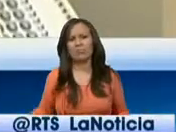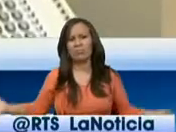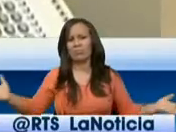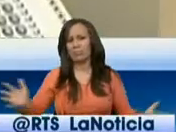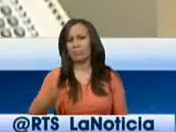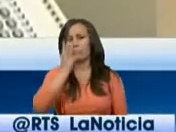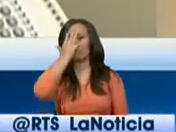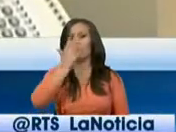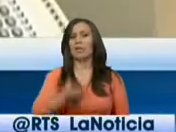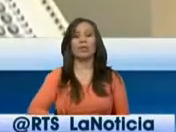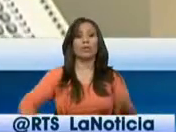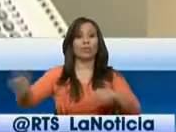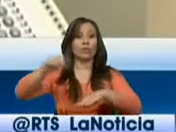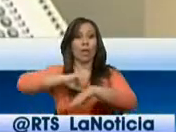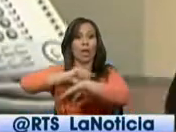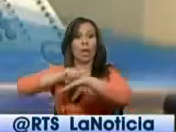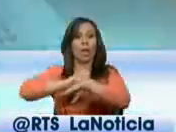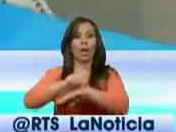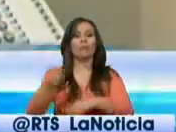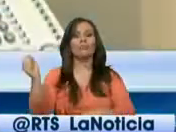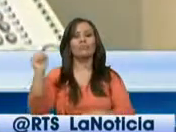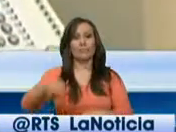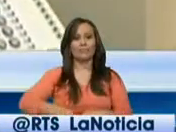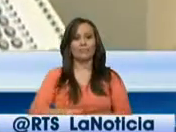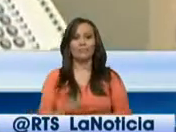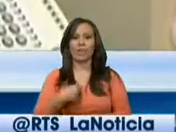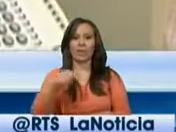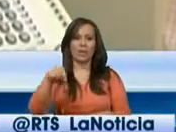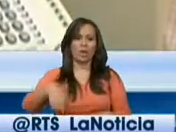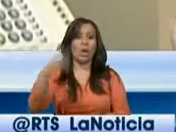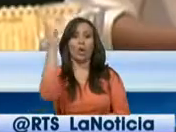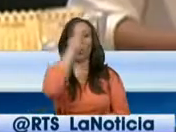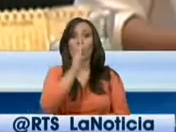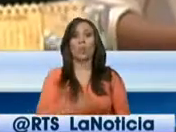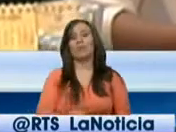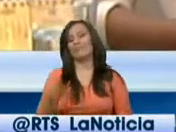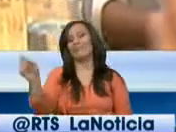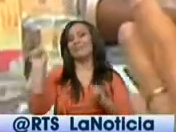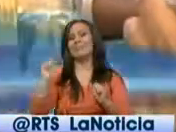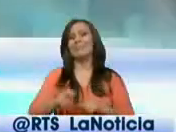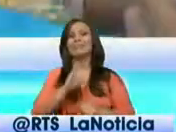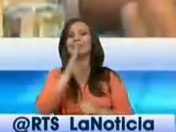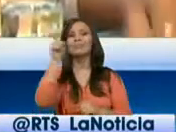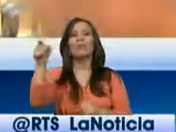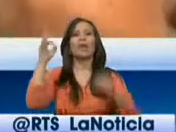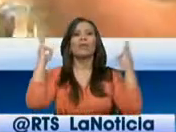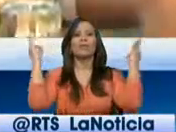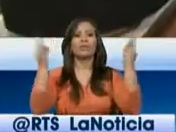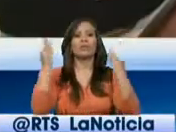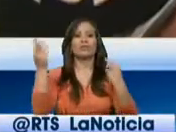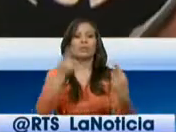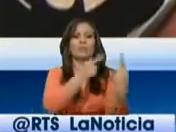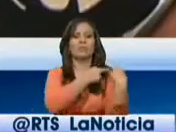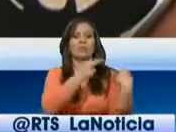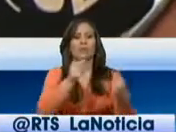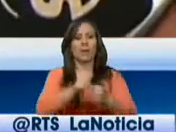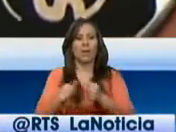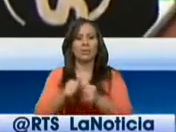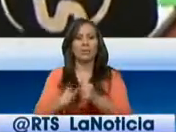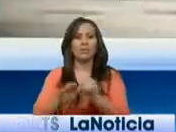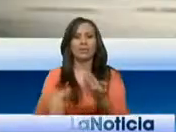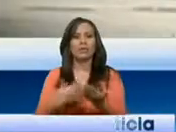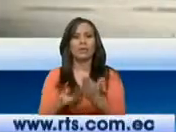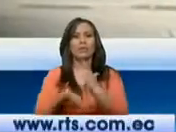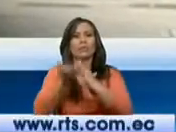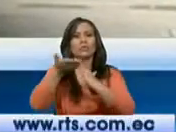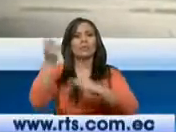las obras nos ha pasado eso, es decir, no podemos decir aquí nunca no pasó nada. La fundación es la encargada de administrar y mantener las obras